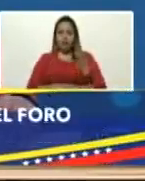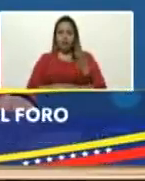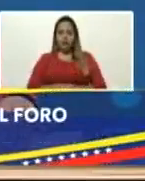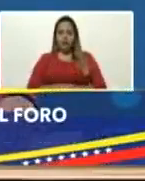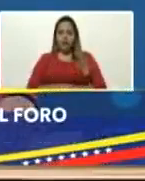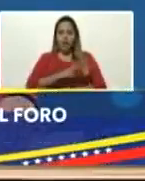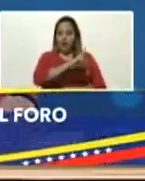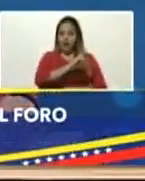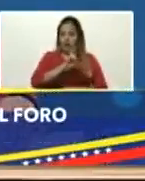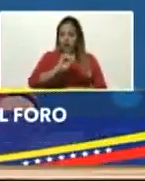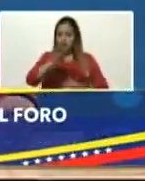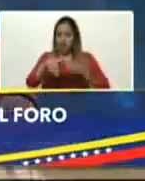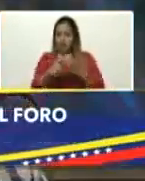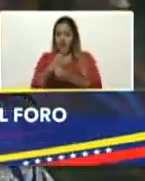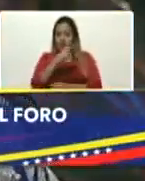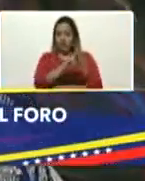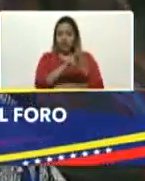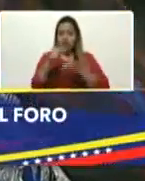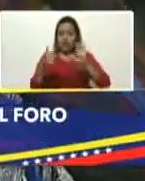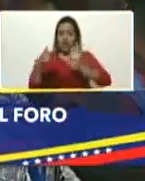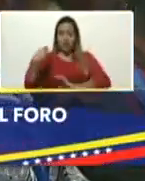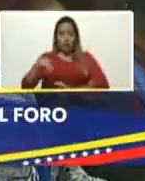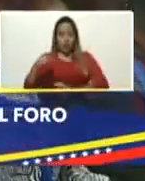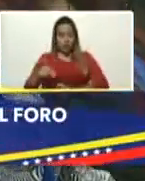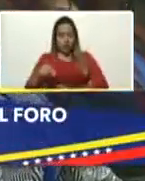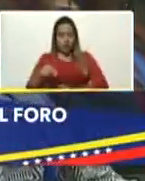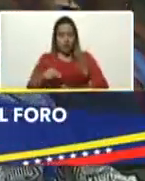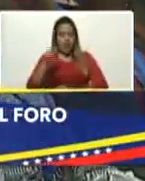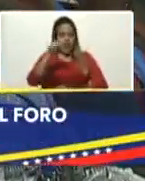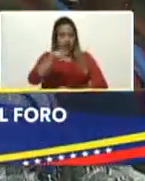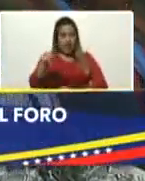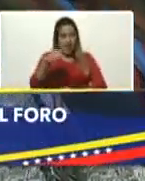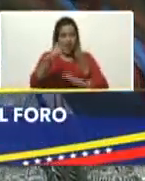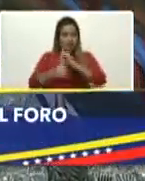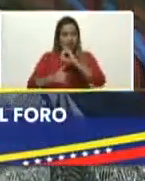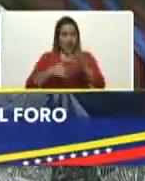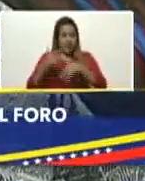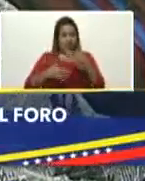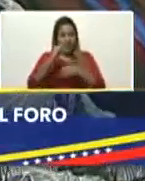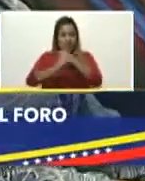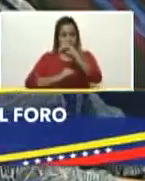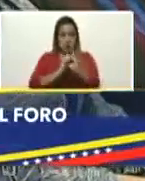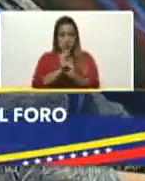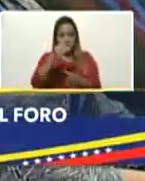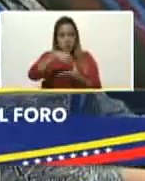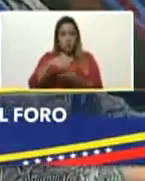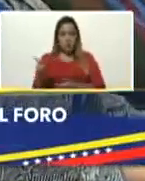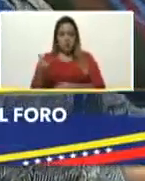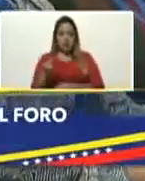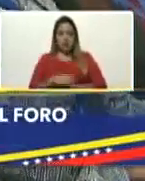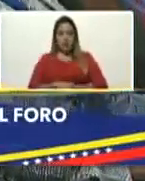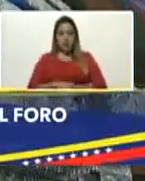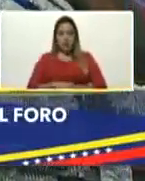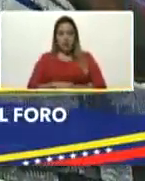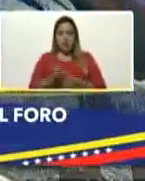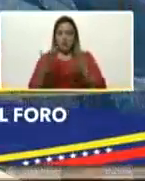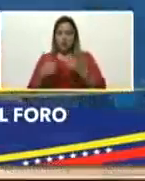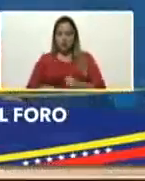al 26 de noviembre, como parte, repito, de estas actividades internacionales en Venezuela, la